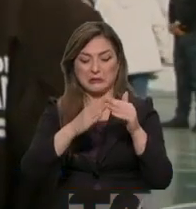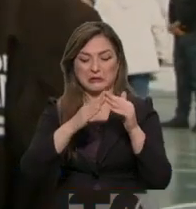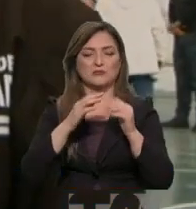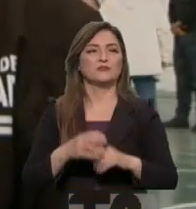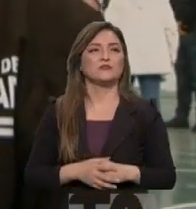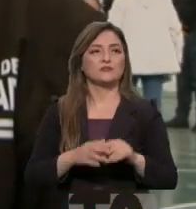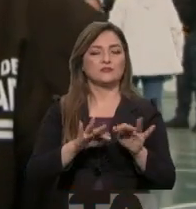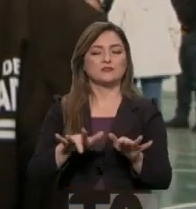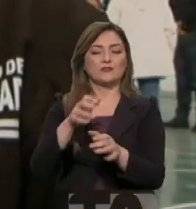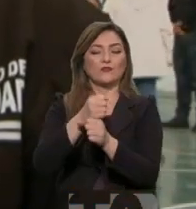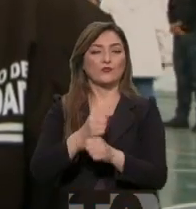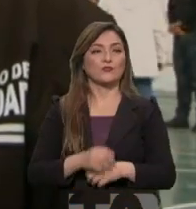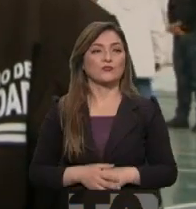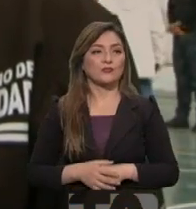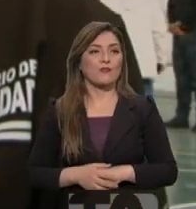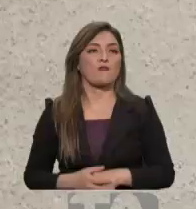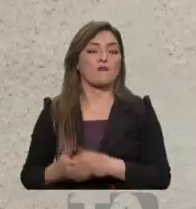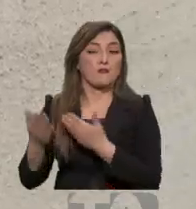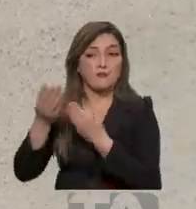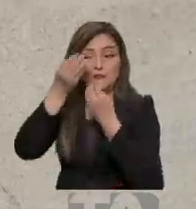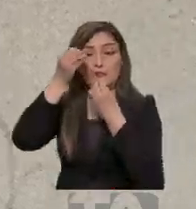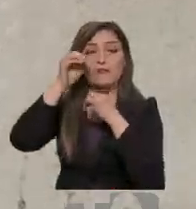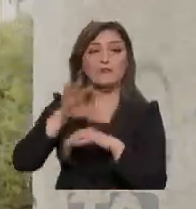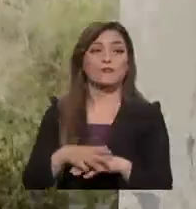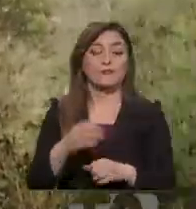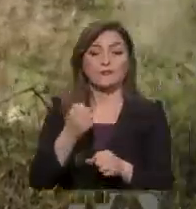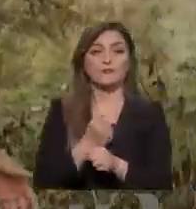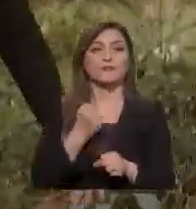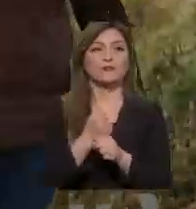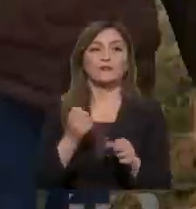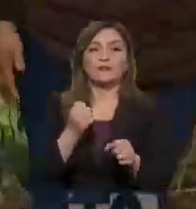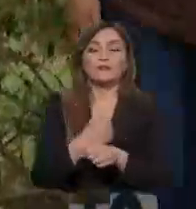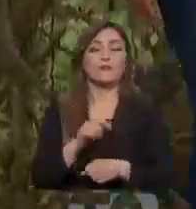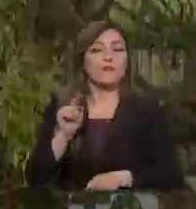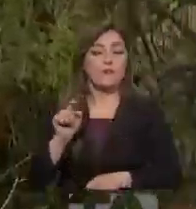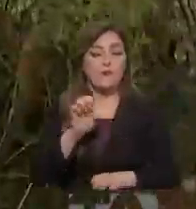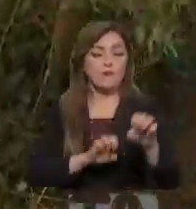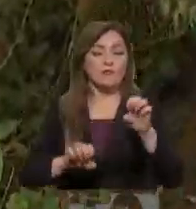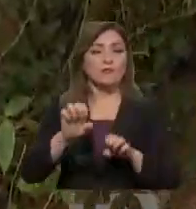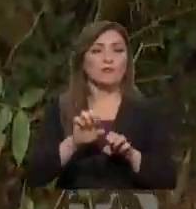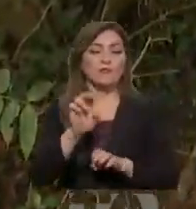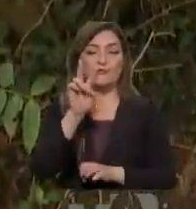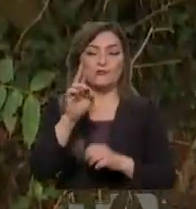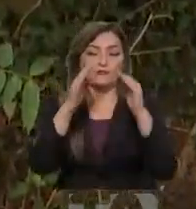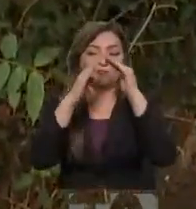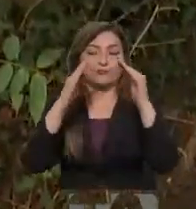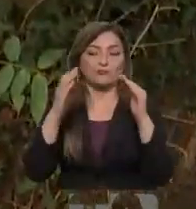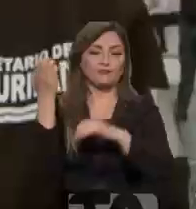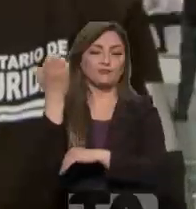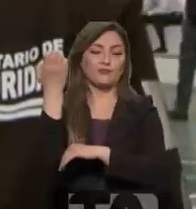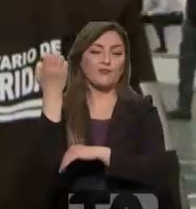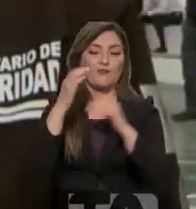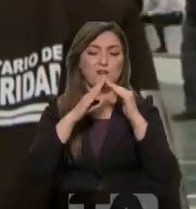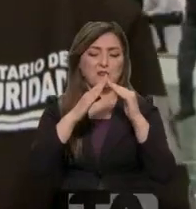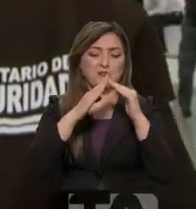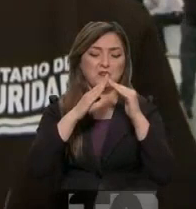obstante, el secretario de Seguridad, César Díaz, informó que ya se realizan trabajos y que se ha determinado que 2 viviendas están en emergencia.